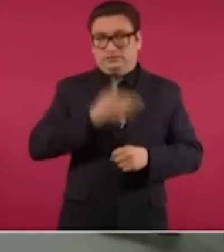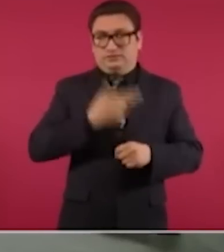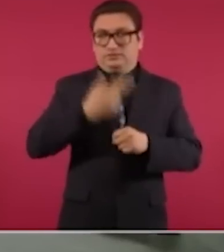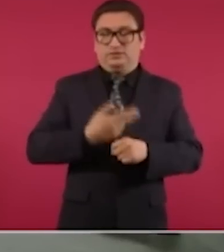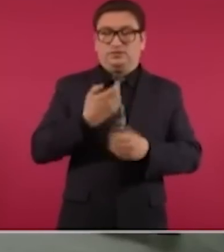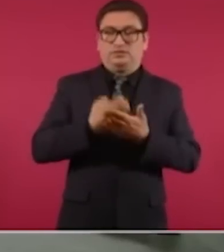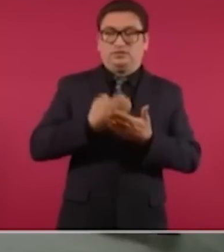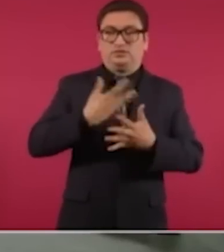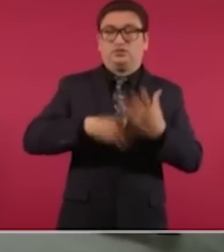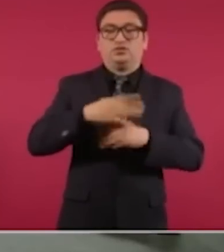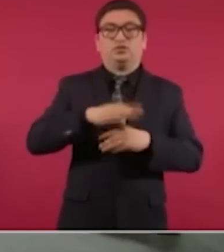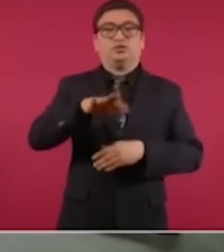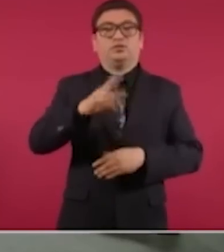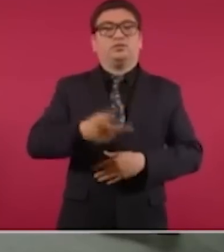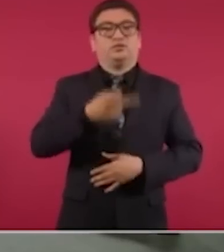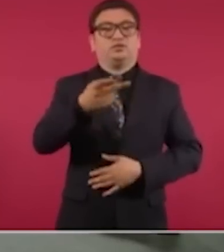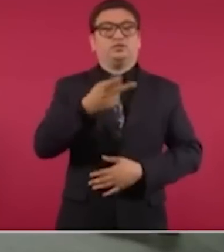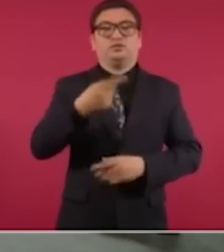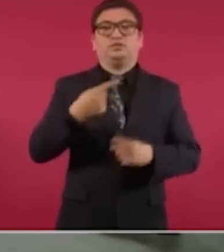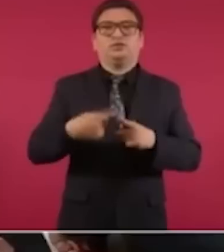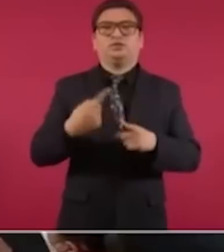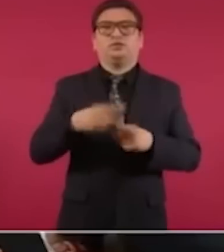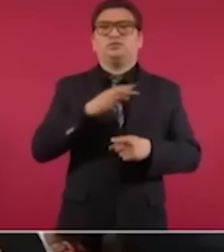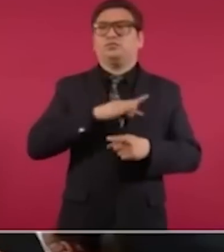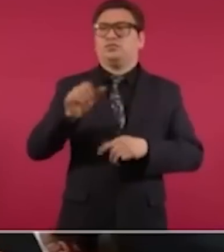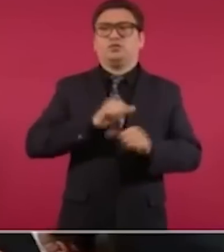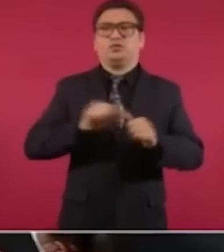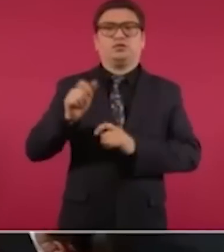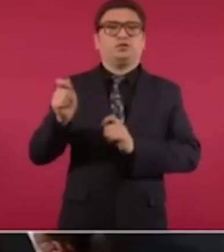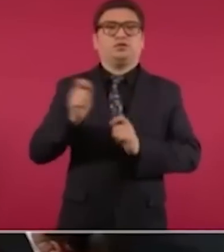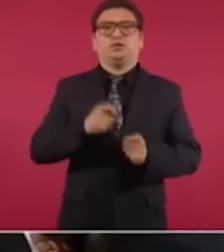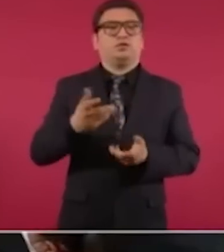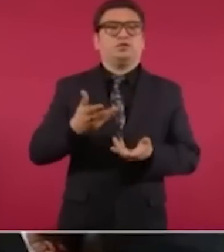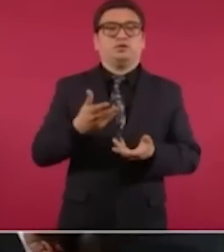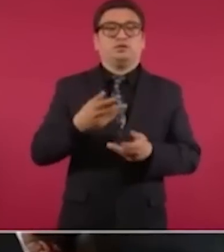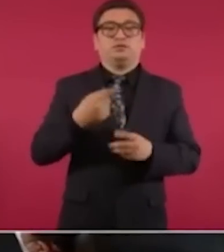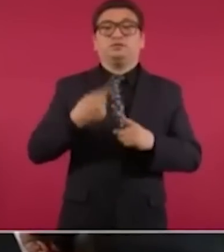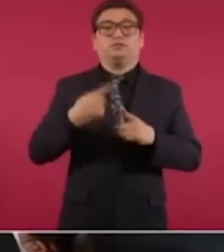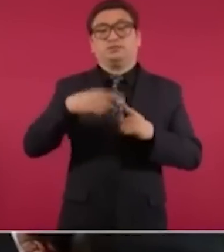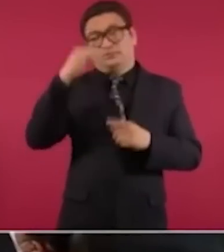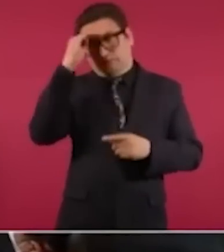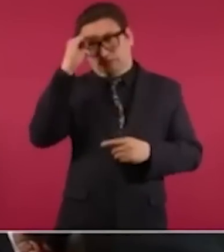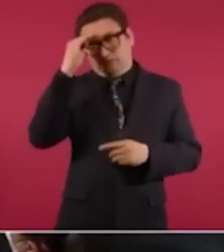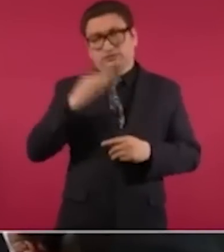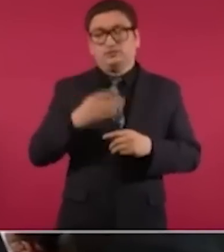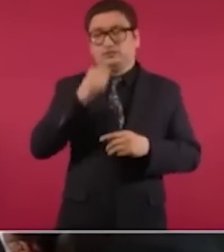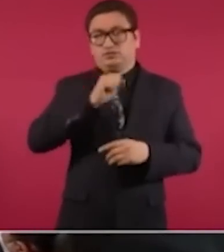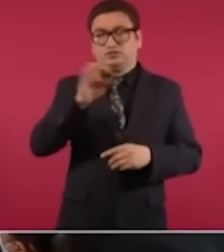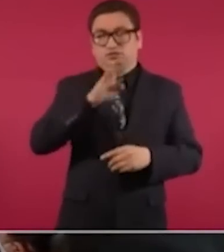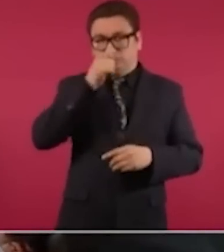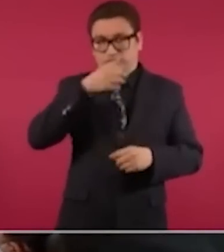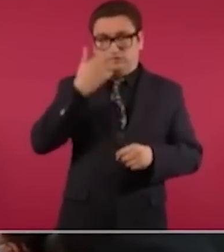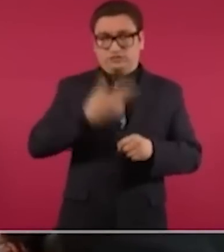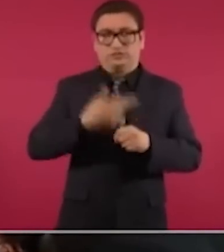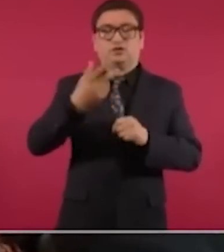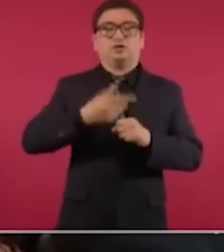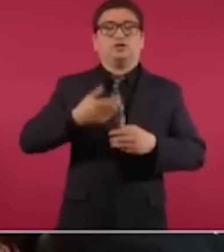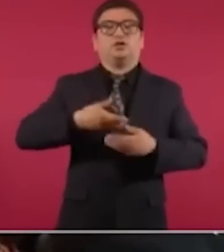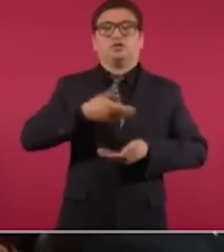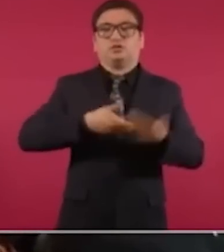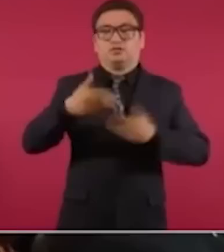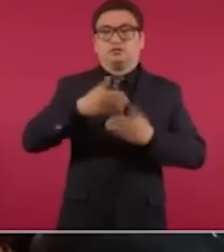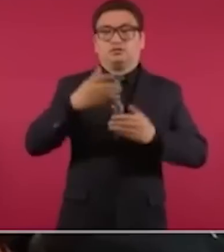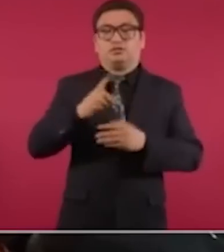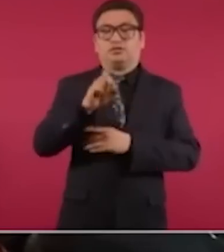solo preguntarle quién podría sustituirlas y ha pensado por ejemplo en la secretaría de comercio exterior de la Mora